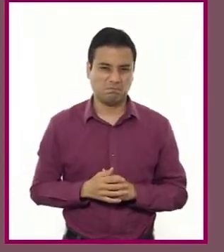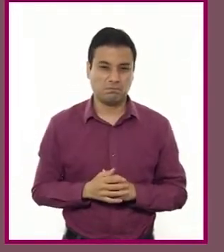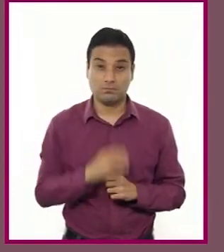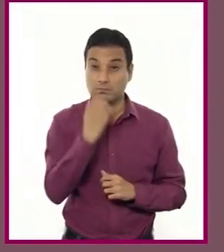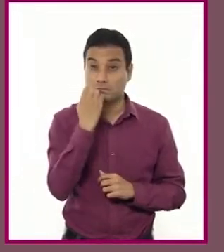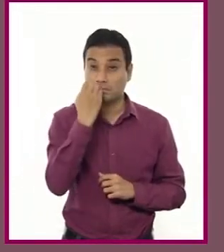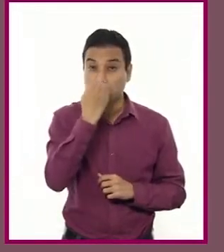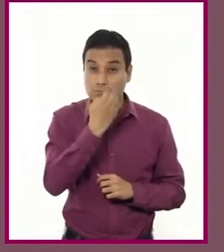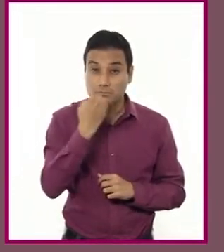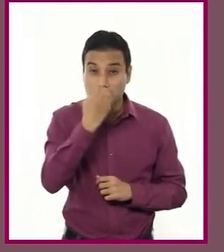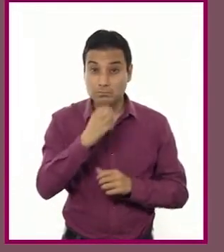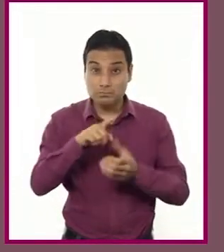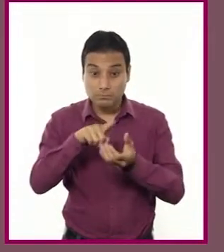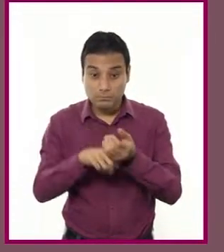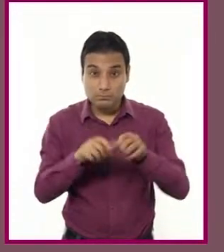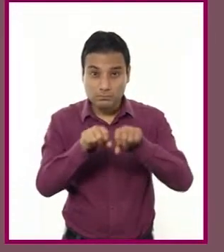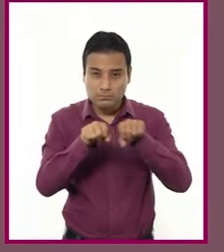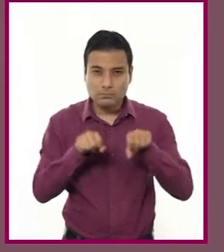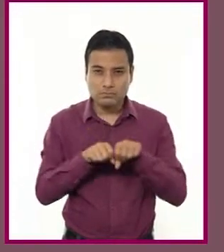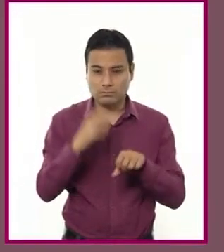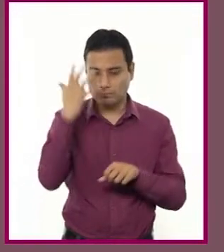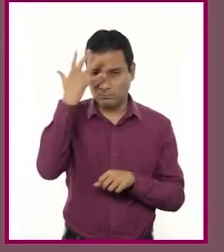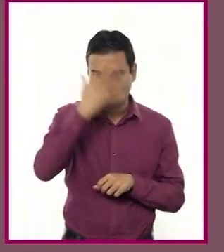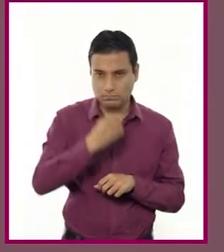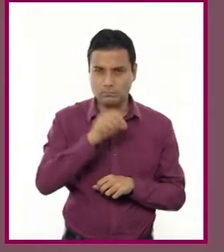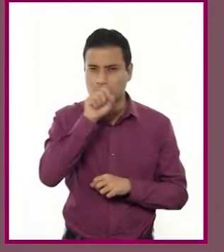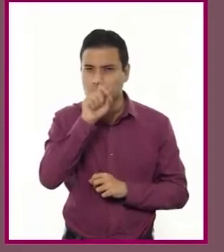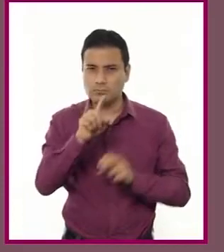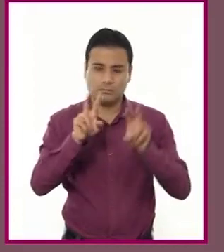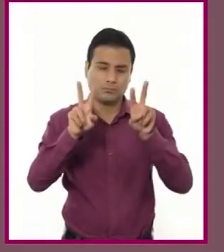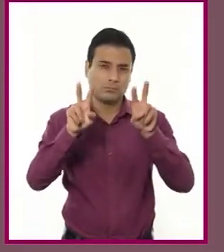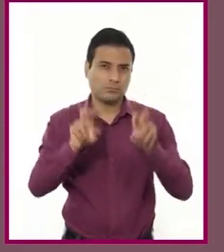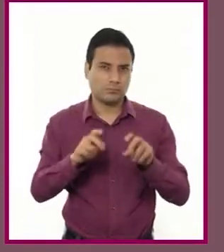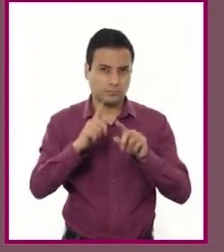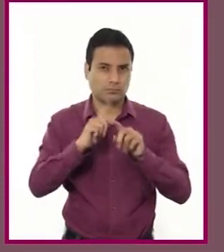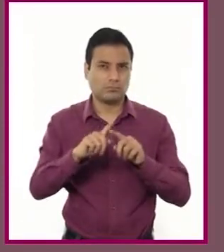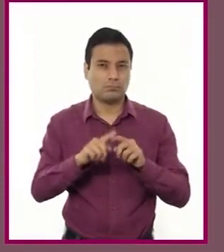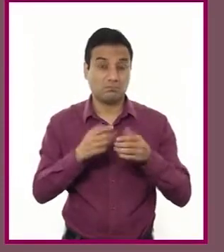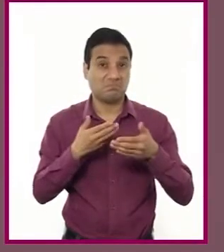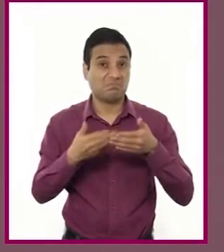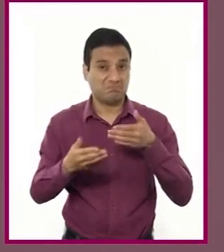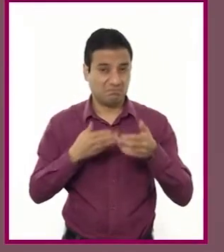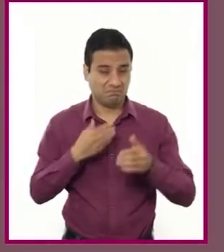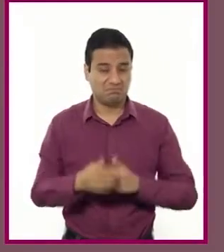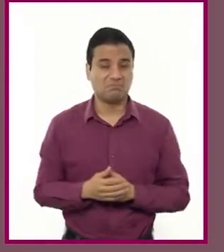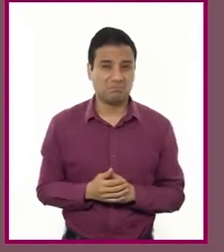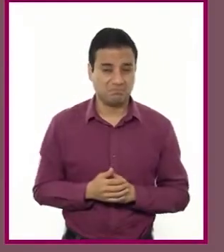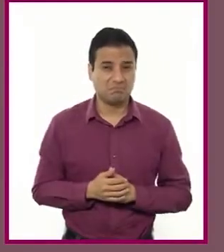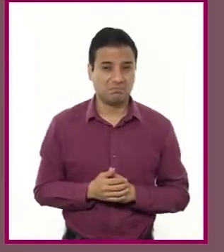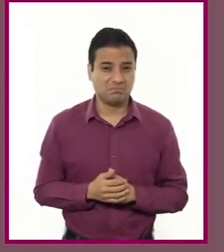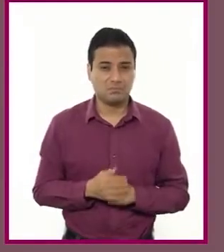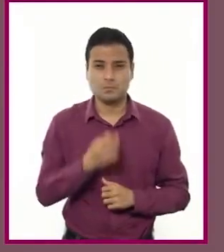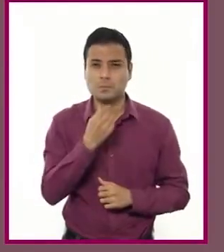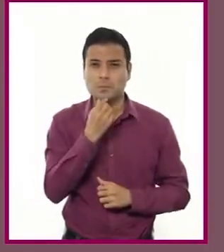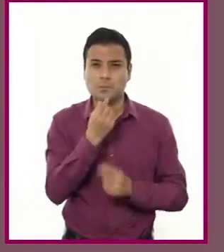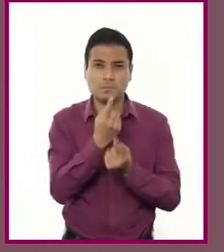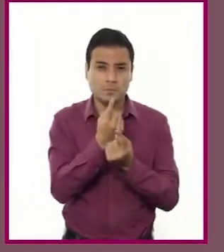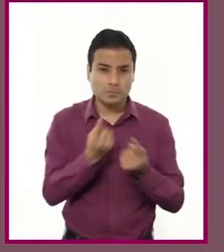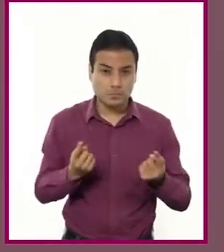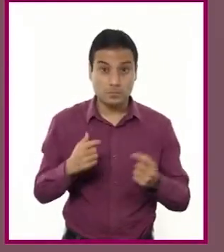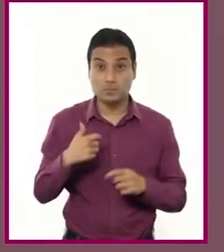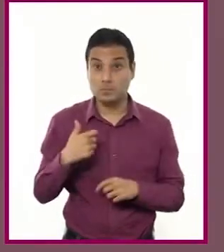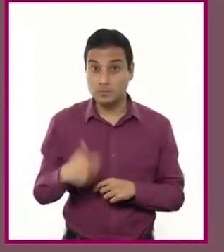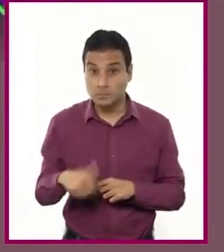magníficas instalaciones y métodos educativos y contenidos pedagógicos modernos para la época. Gran parte de los niños de las clases altas